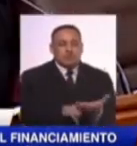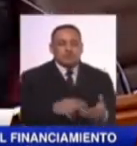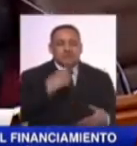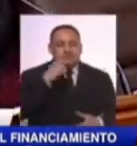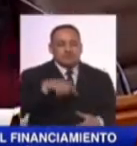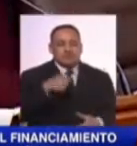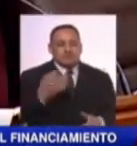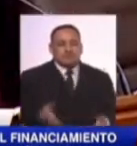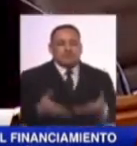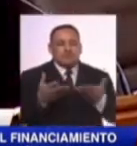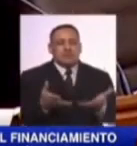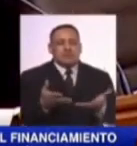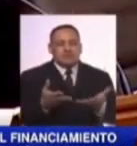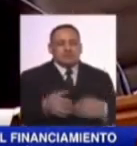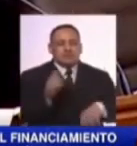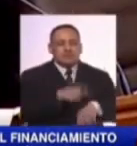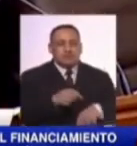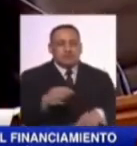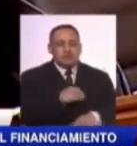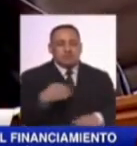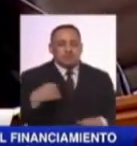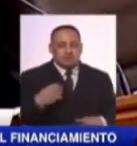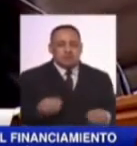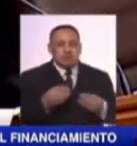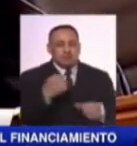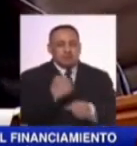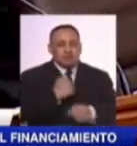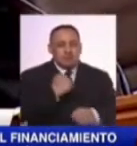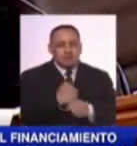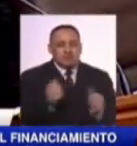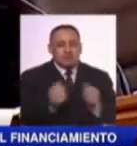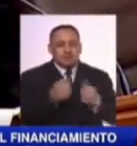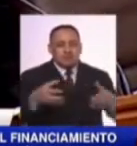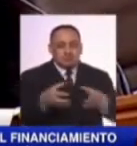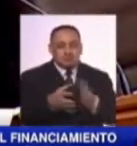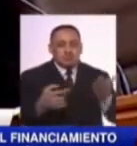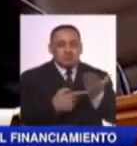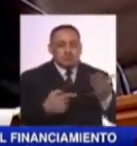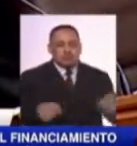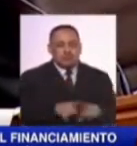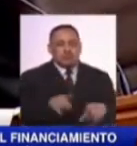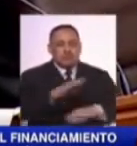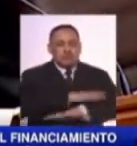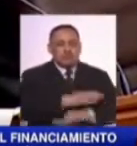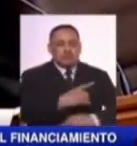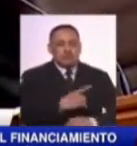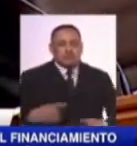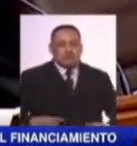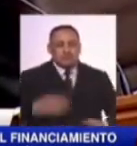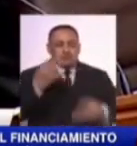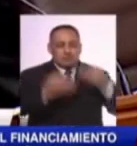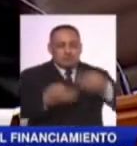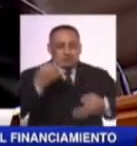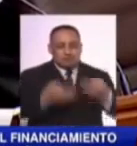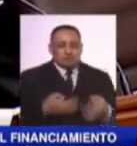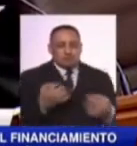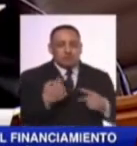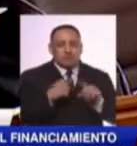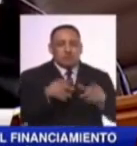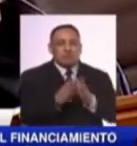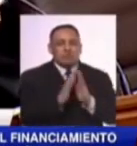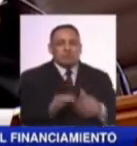Ministerio de la Mujer. Y después de haber, digamos, como reflexionado sobre estas implicancias, ¿no?